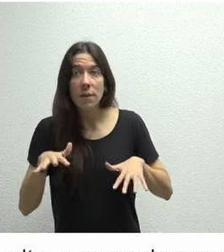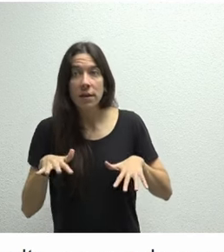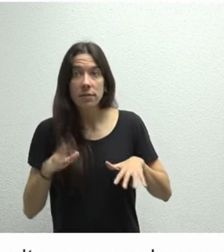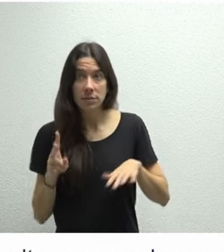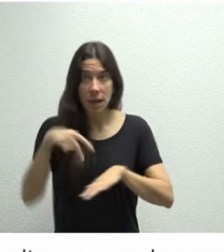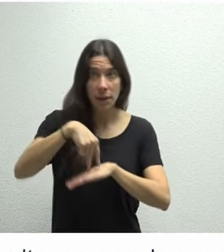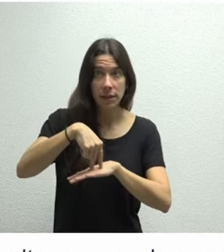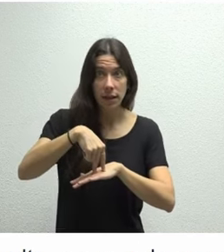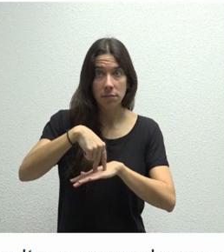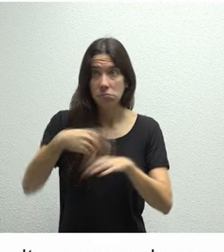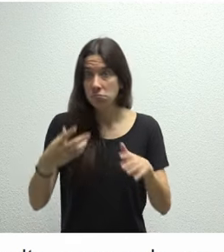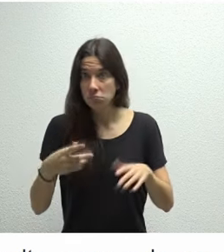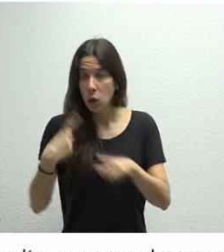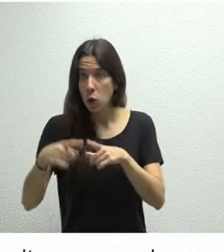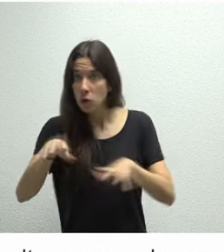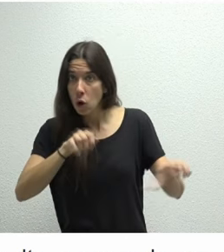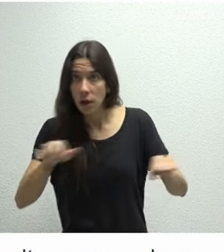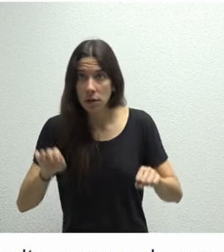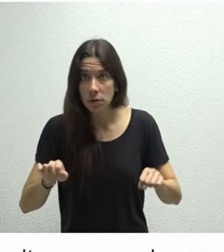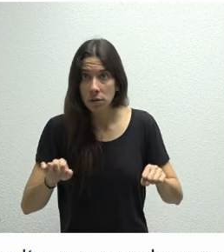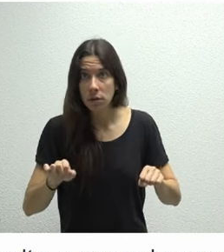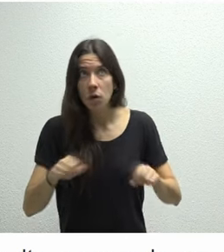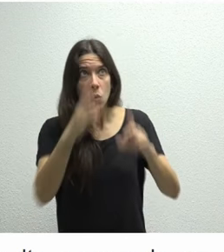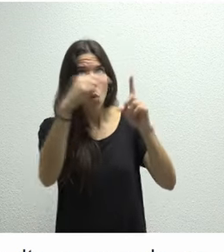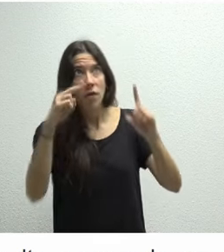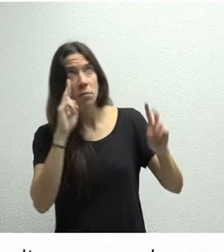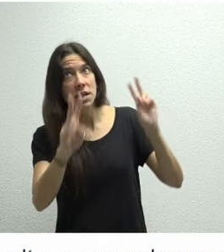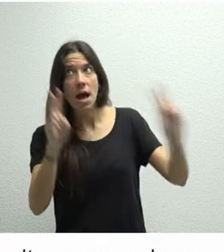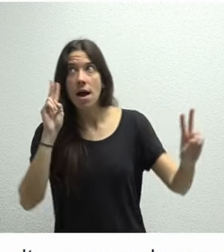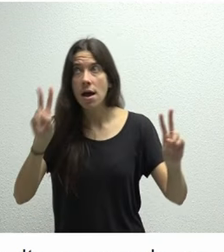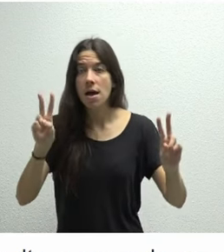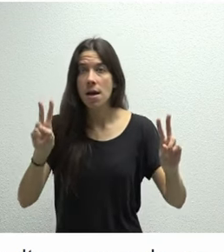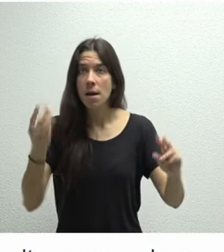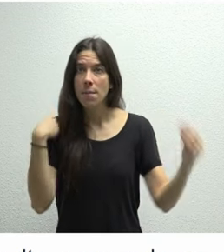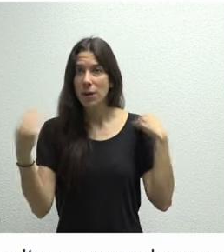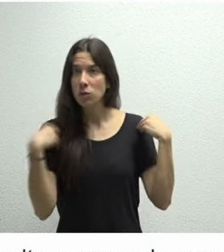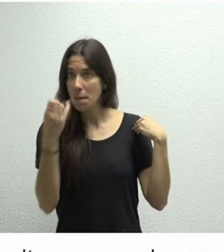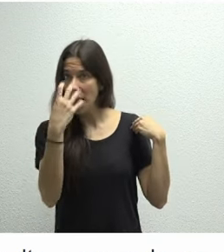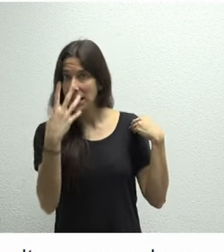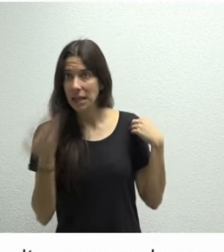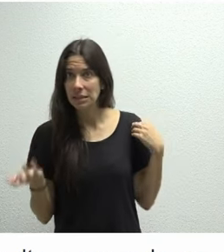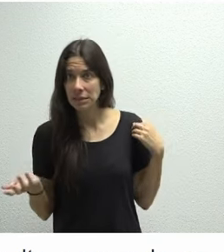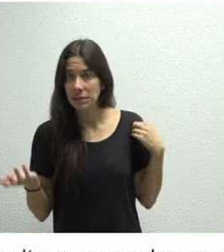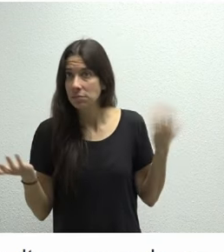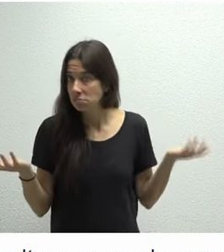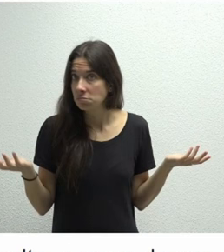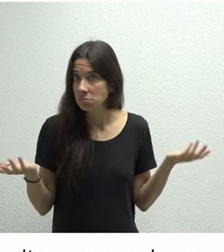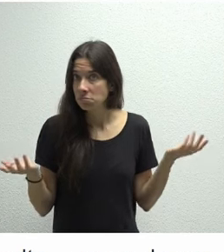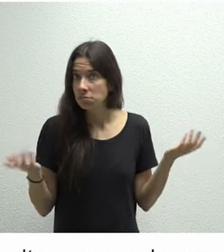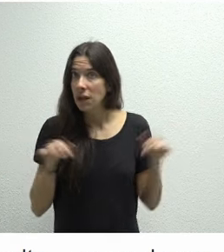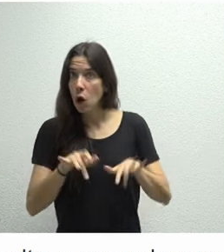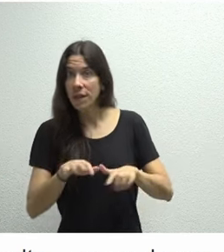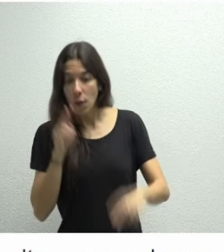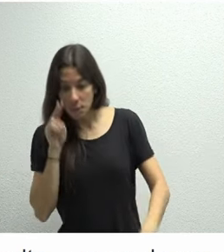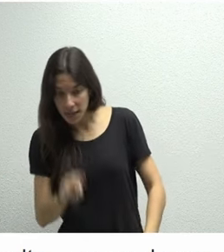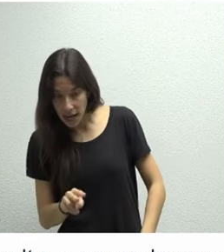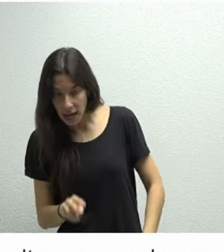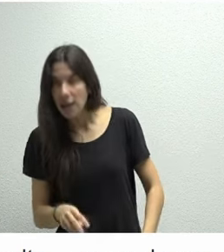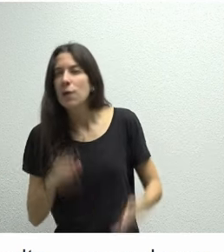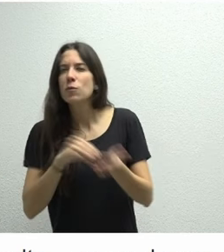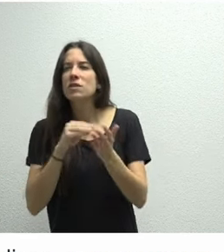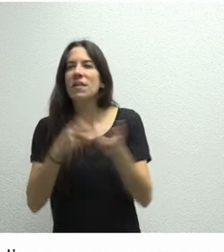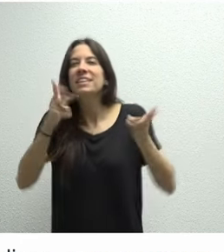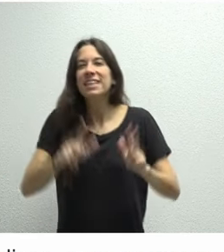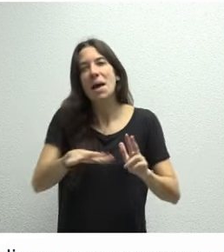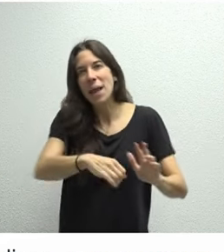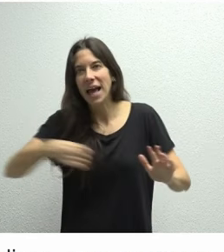levanta coge cosas Mira cuadros pregunta por las plantas vale me mira el ordenador me quitan la Silla muchas veces